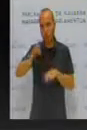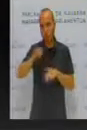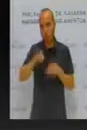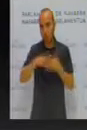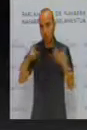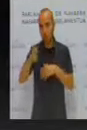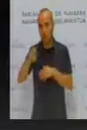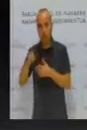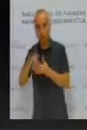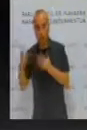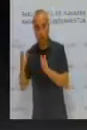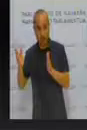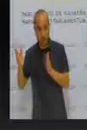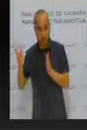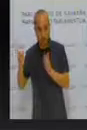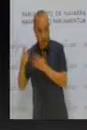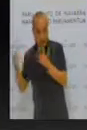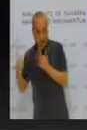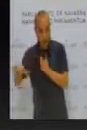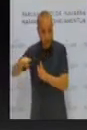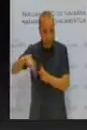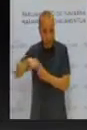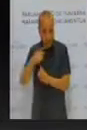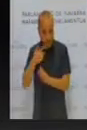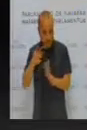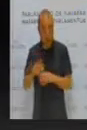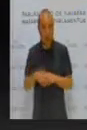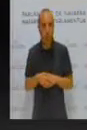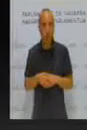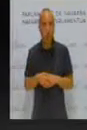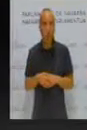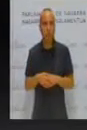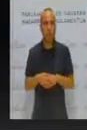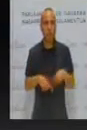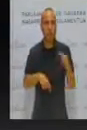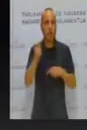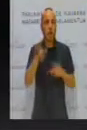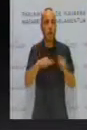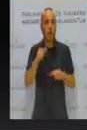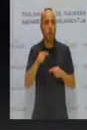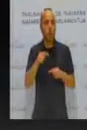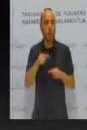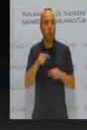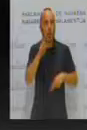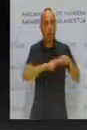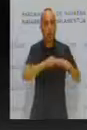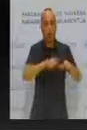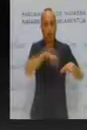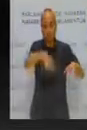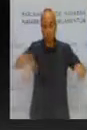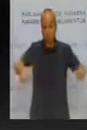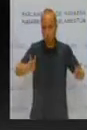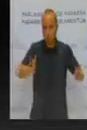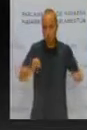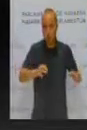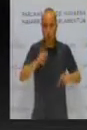2016-2017. Y veamos, por ejemplo, la evolución que ha tenido el presupuesto de construcción de nuevos centros y obras de adaptación, tanto